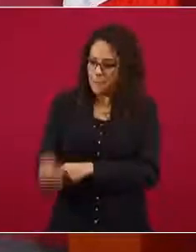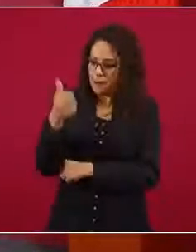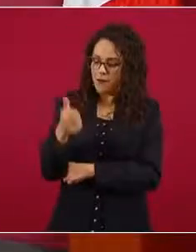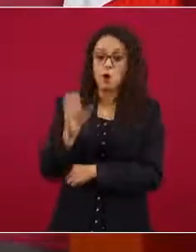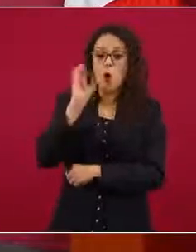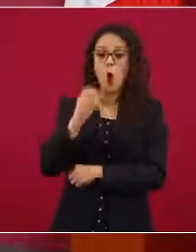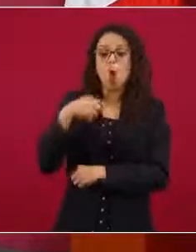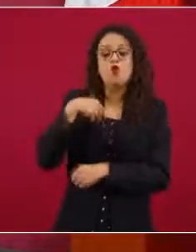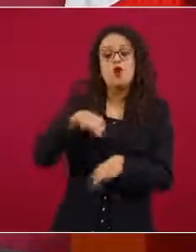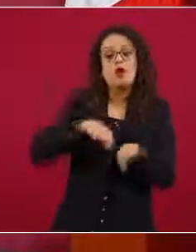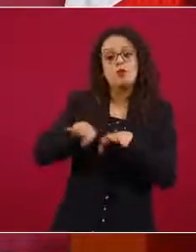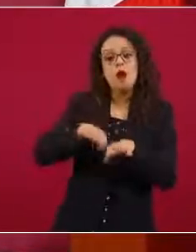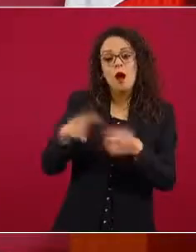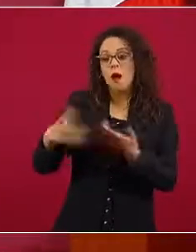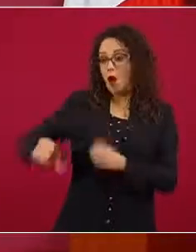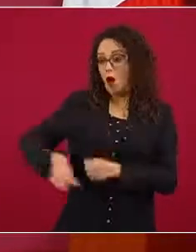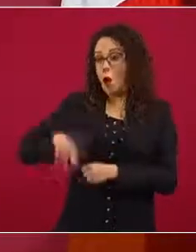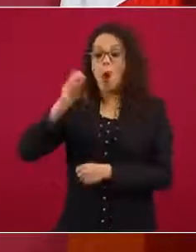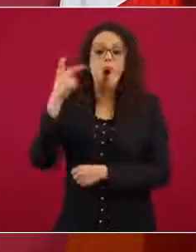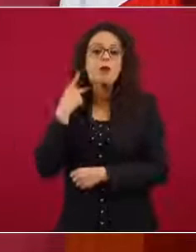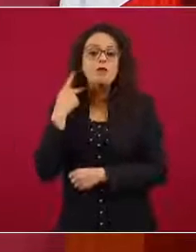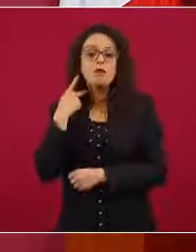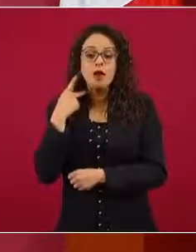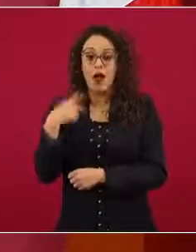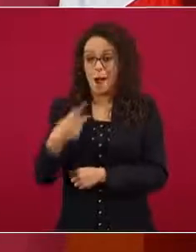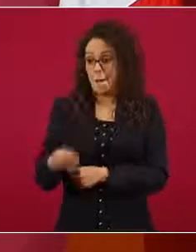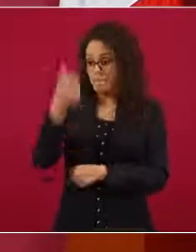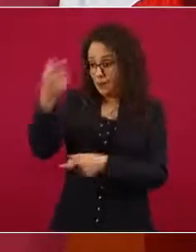a tener primero la vacuna. Eso no.